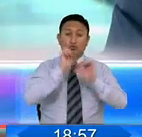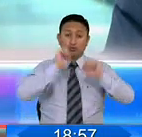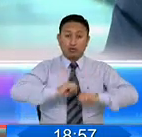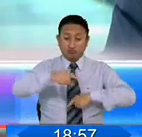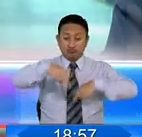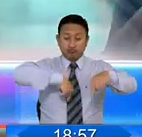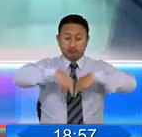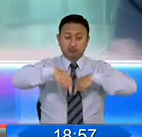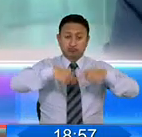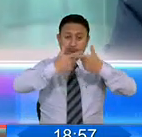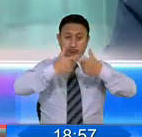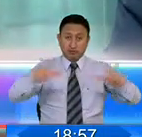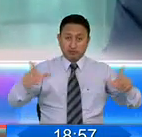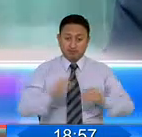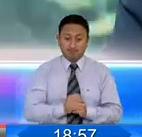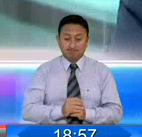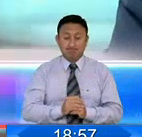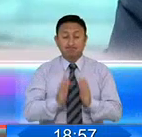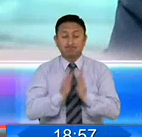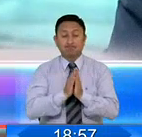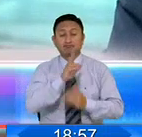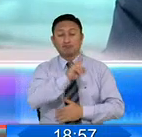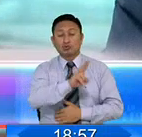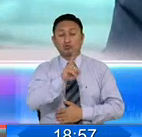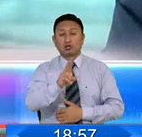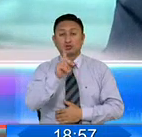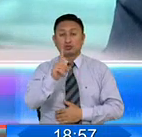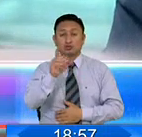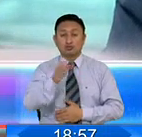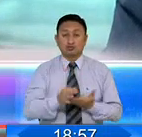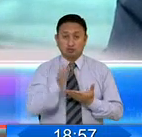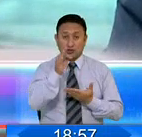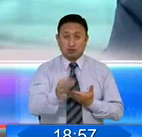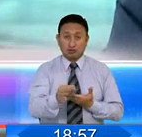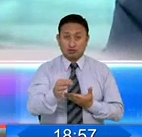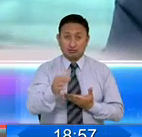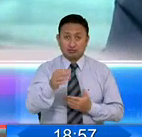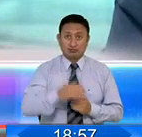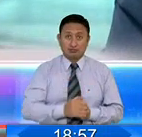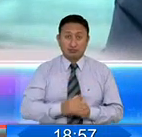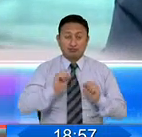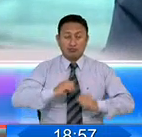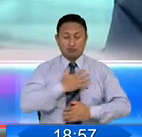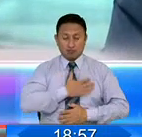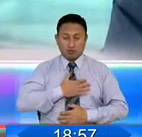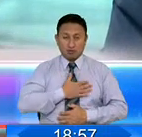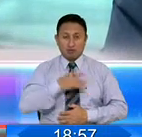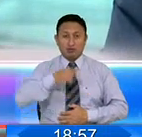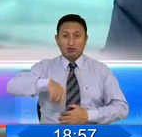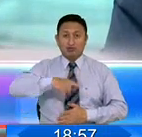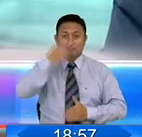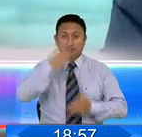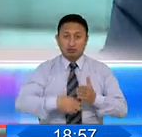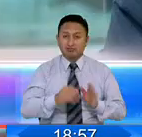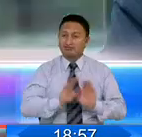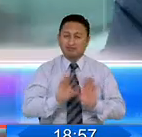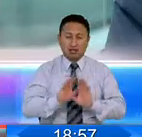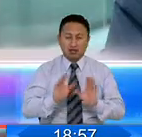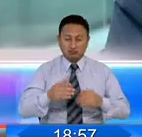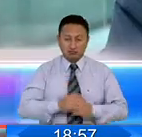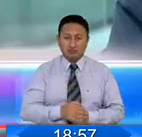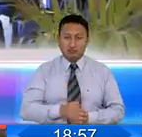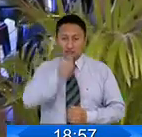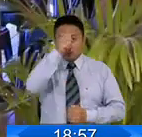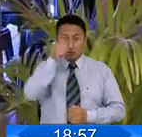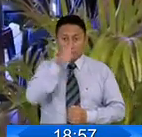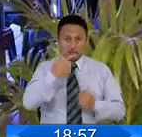del país. Exhortamos a los 221 cantones del COE cantonales que por favor se abstengan de generar medidas restrictivas el día domingo.